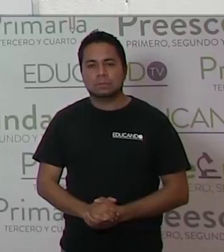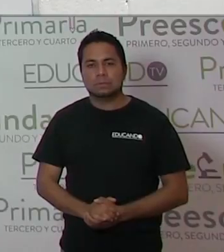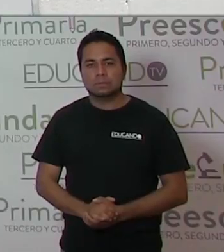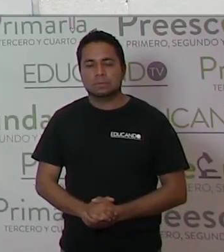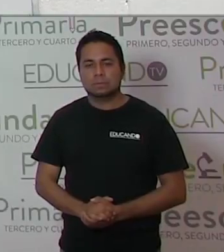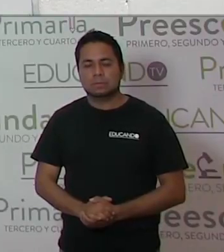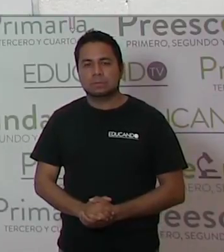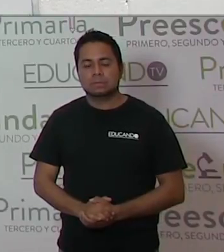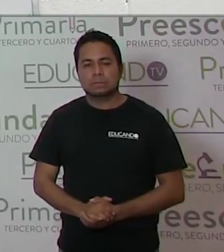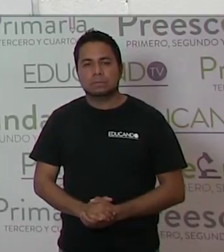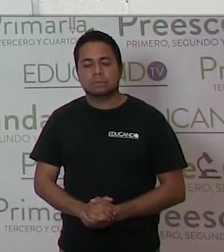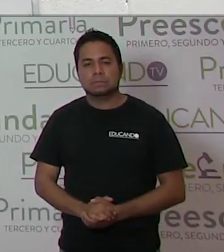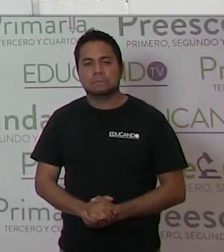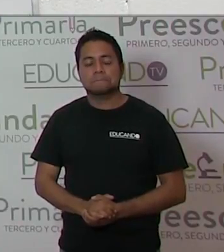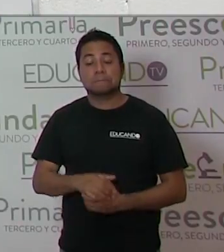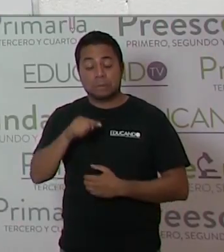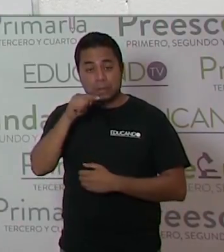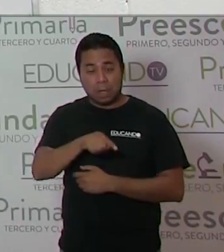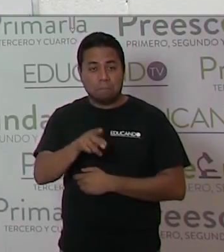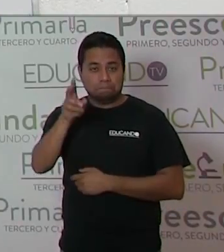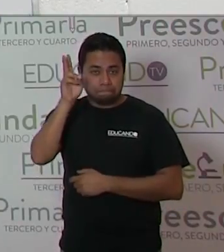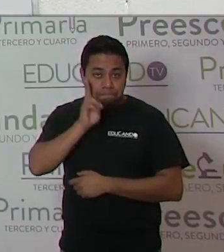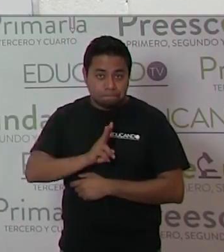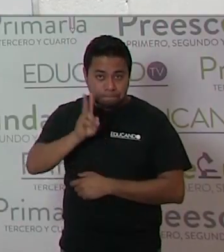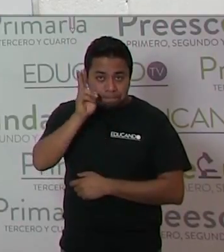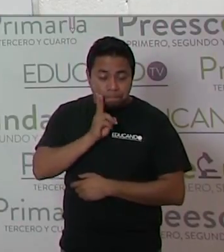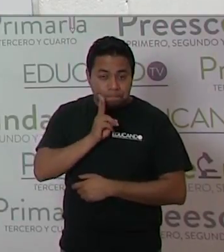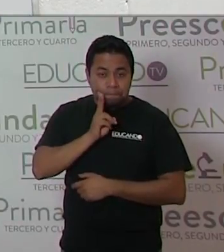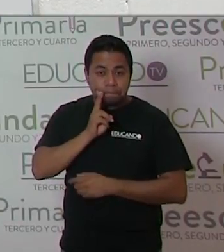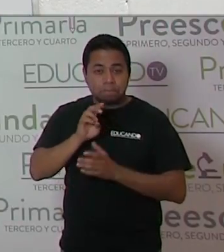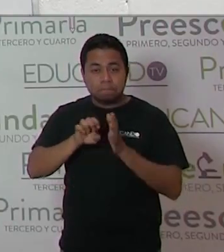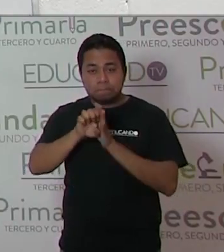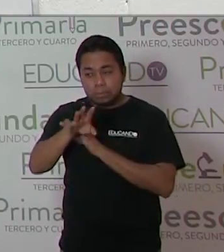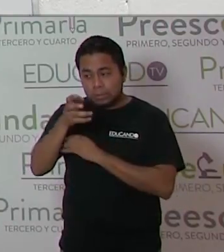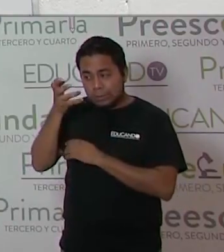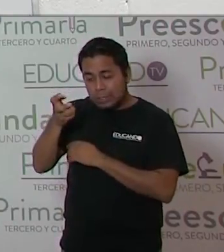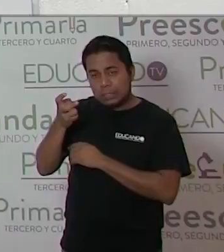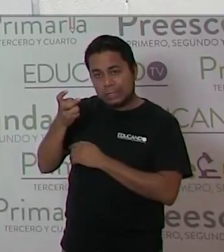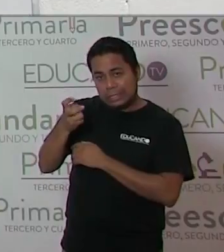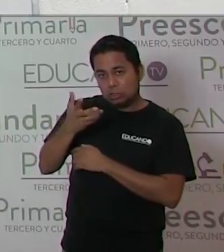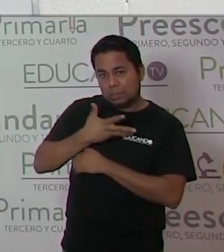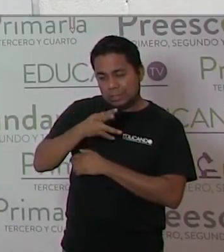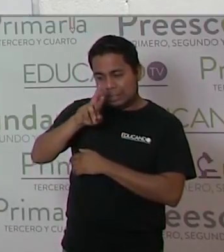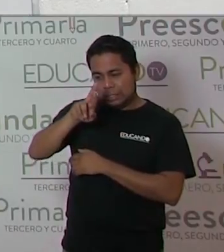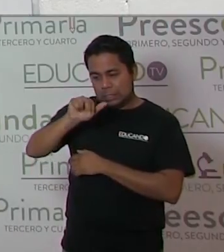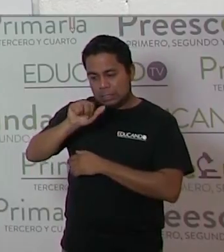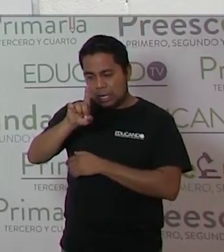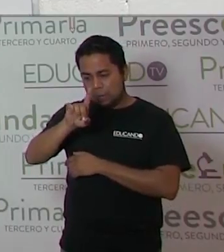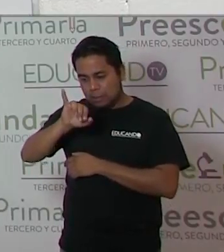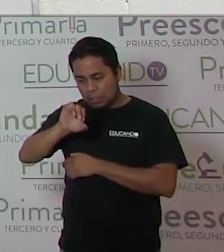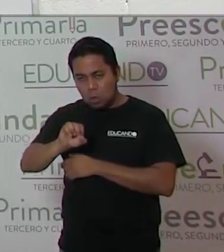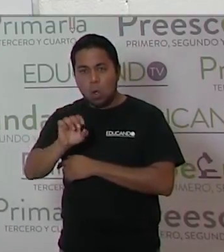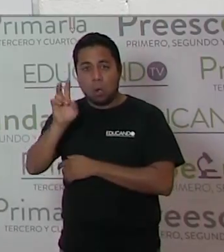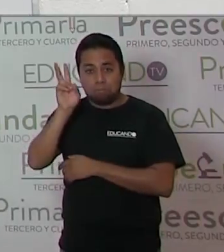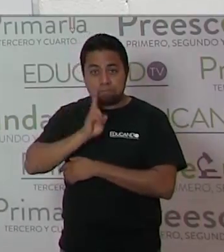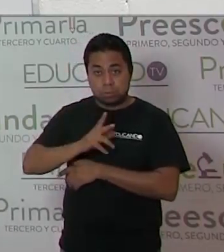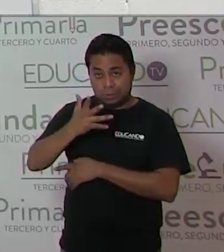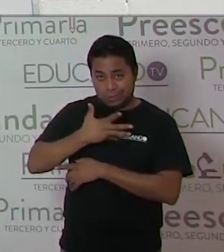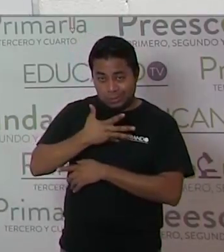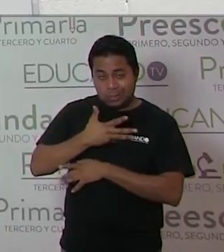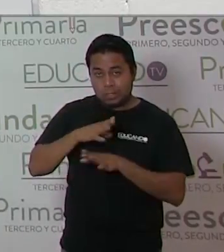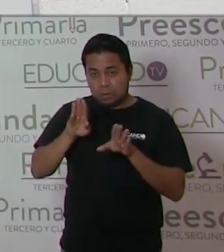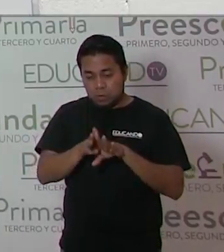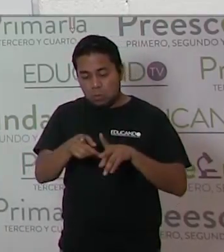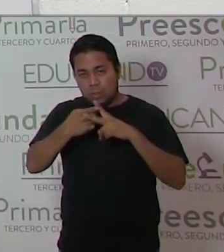Y, como sabes, también él tiene radio. El radio va